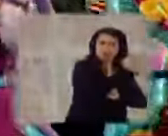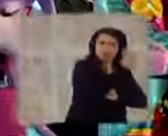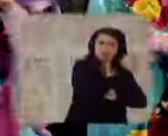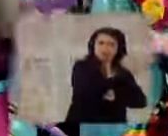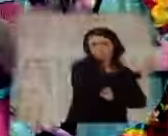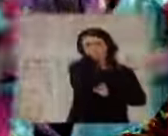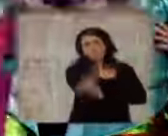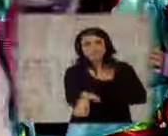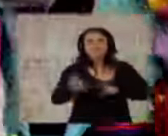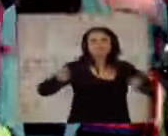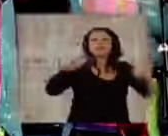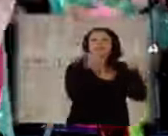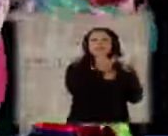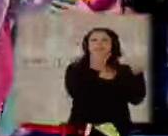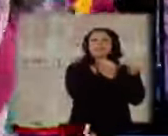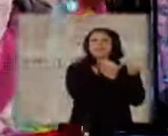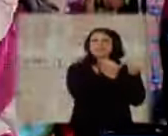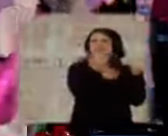Tenerife tiene